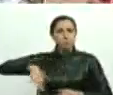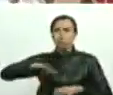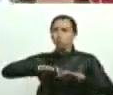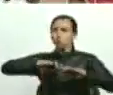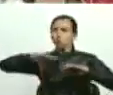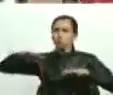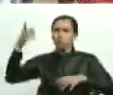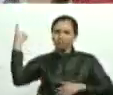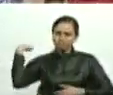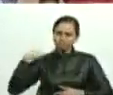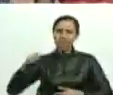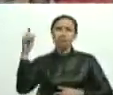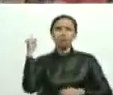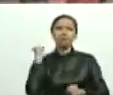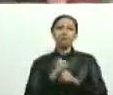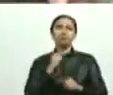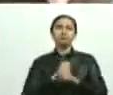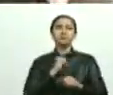Habemos pueblo,